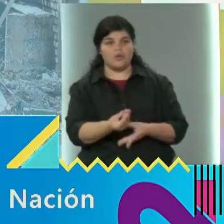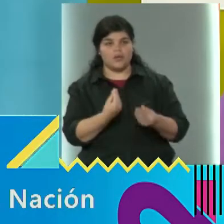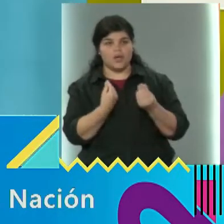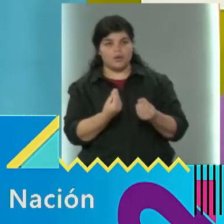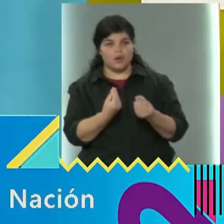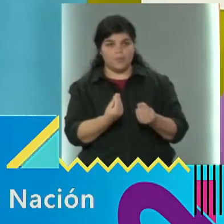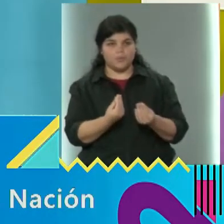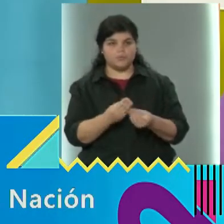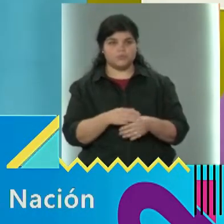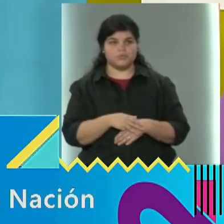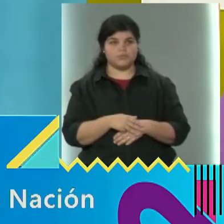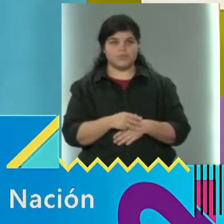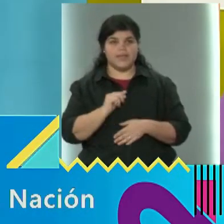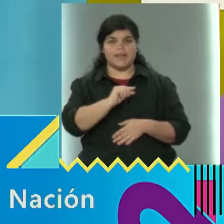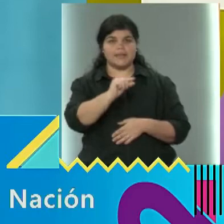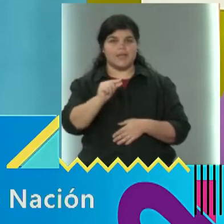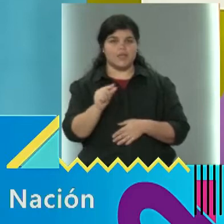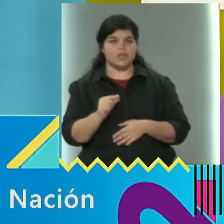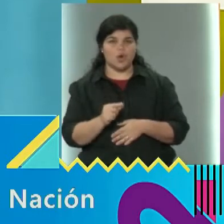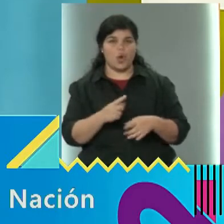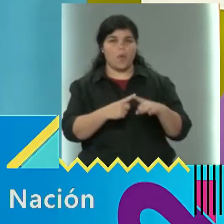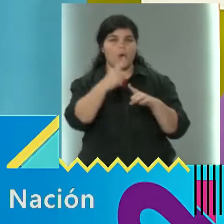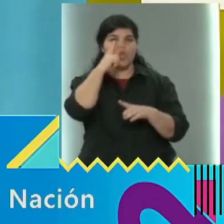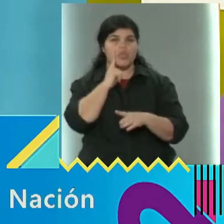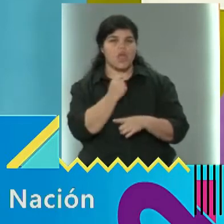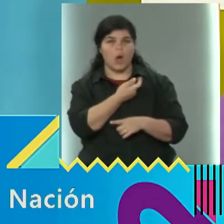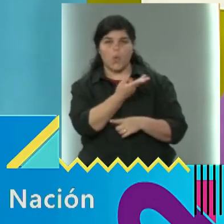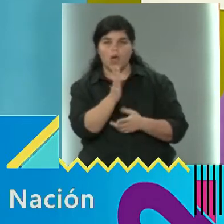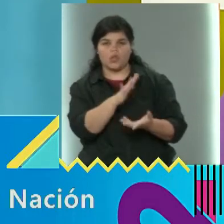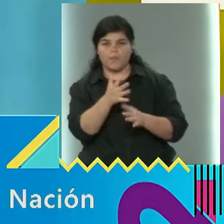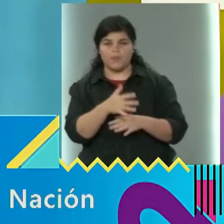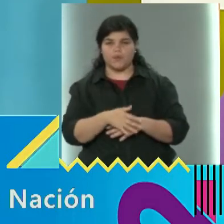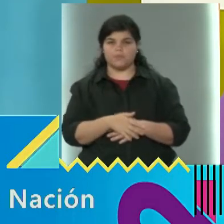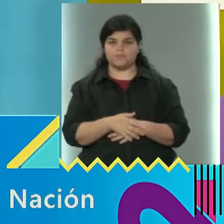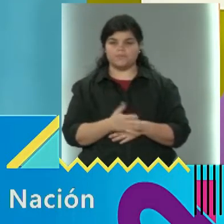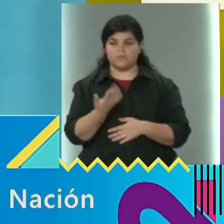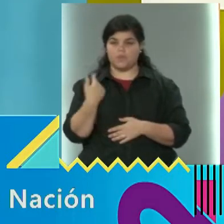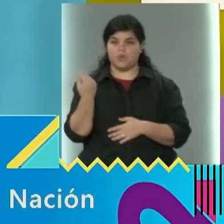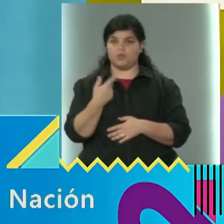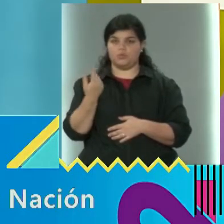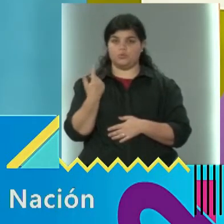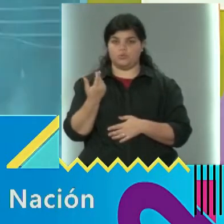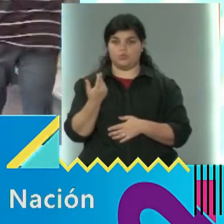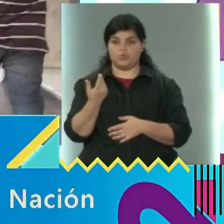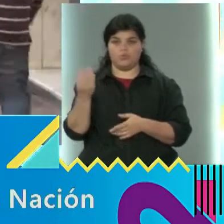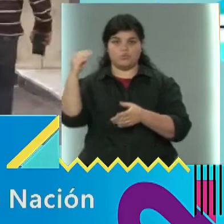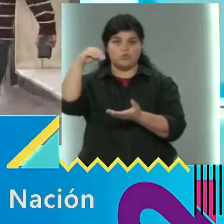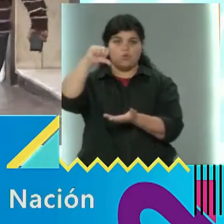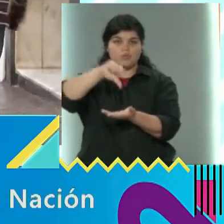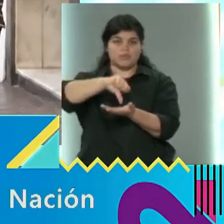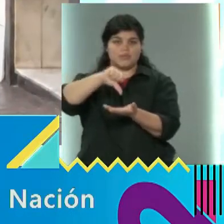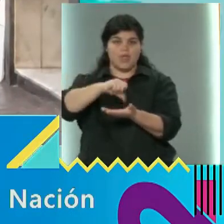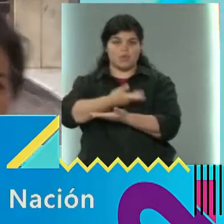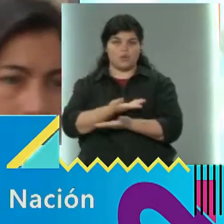que se dan por día, más o menos, como para tener una idea? Mira, nosotros somos un centro de atención integral y